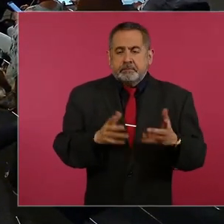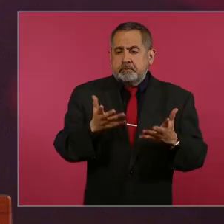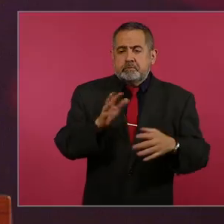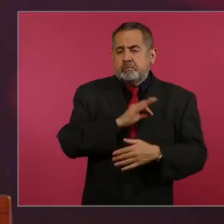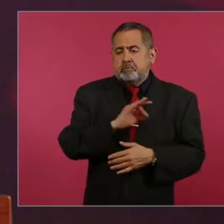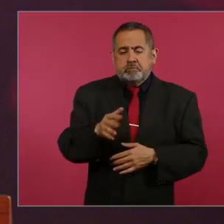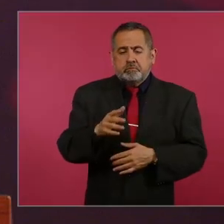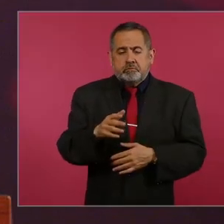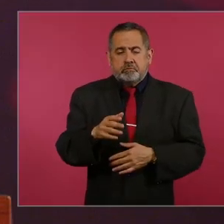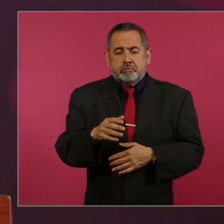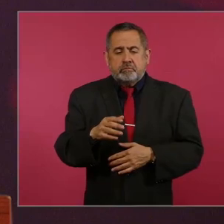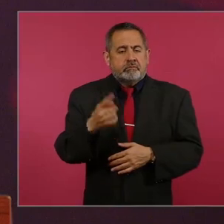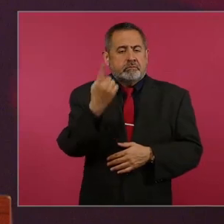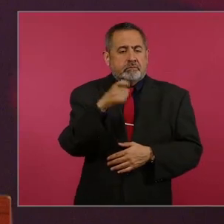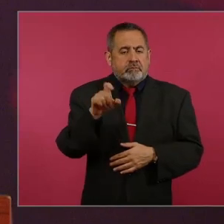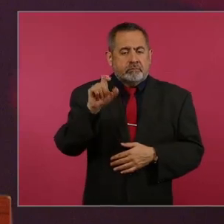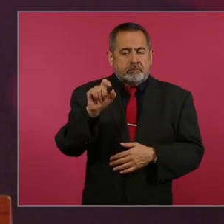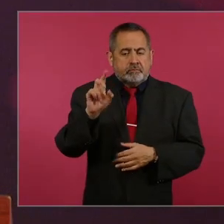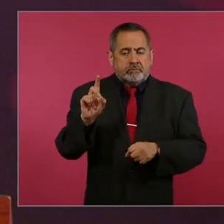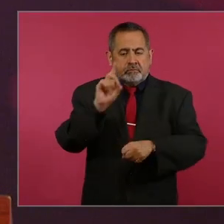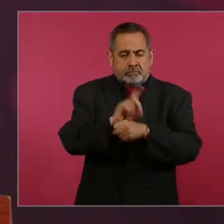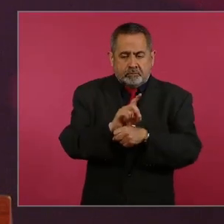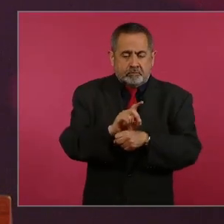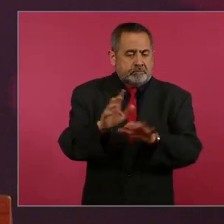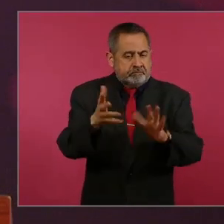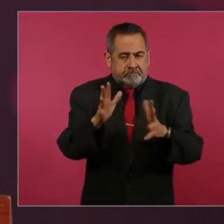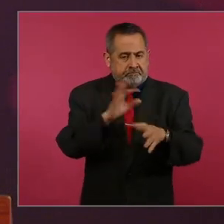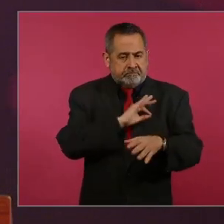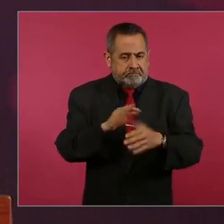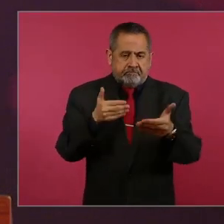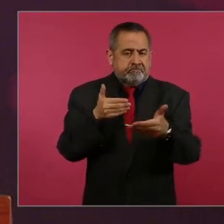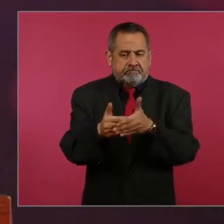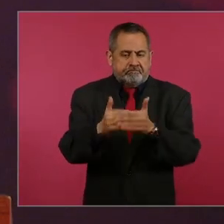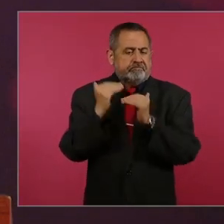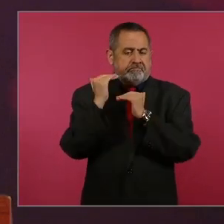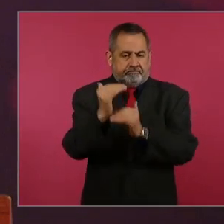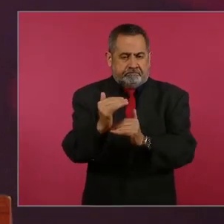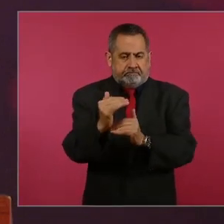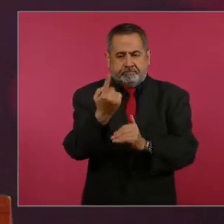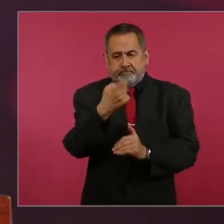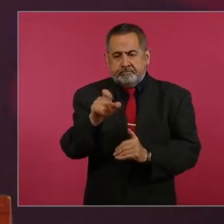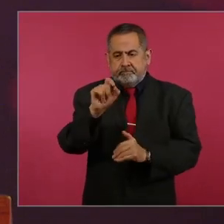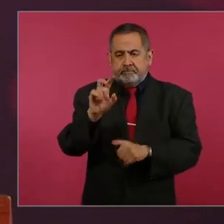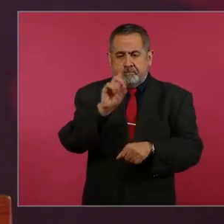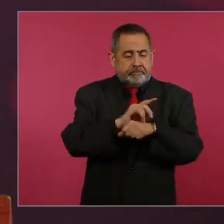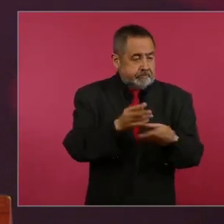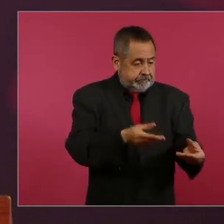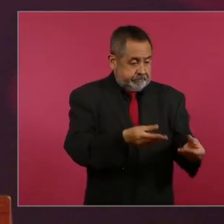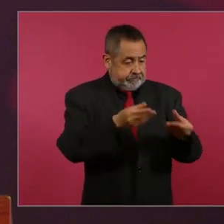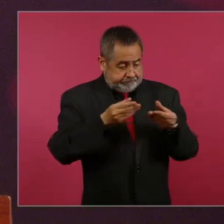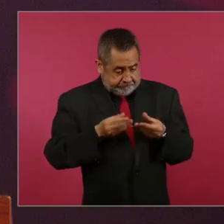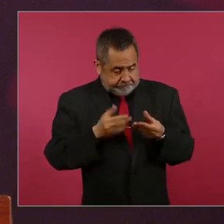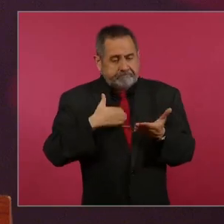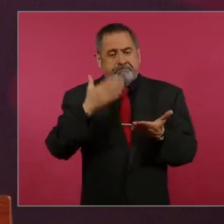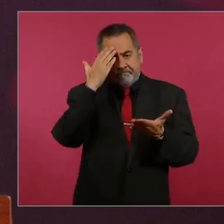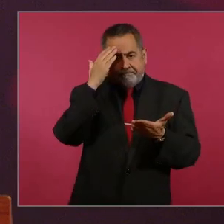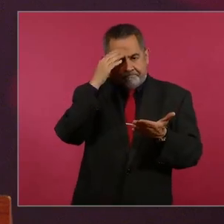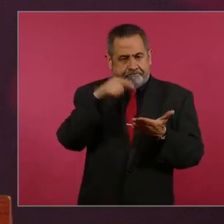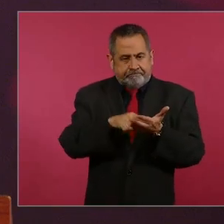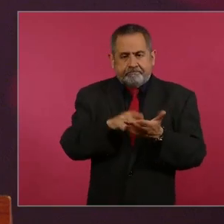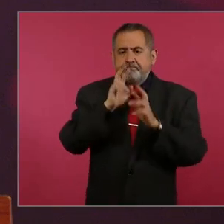de más de 120 días a partir de que tienen ya el asunto en sus manos para conocimiento.